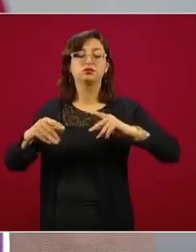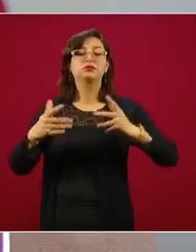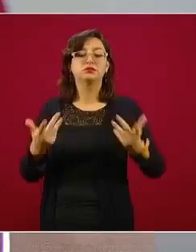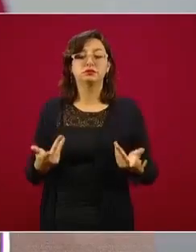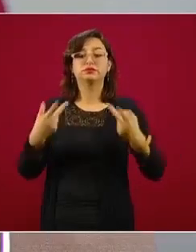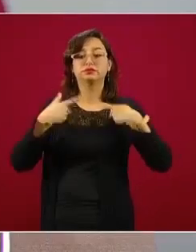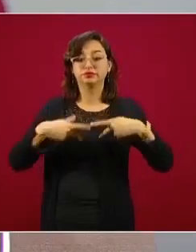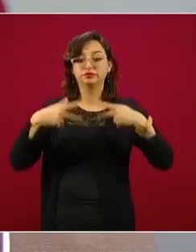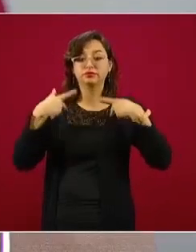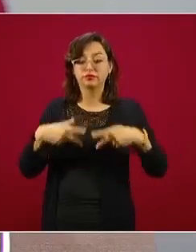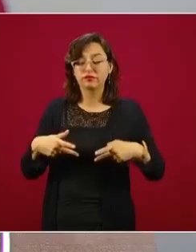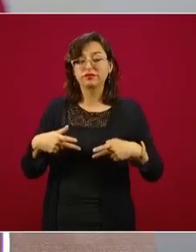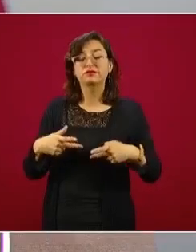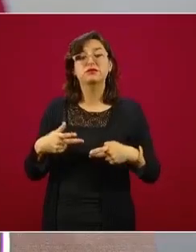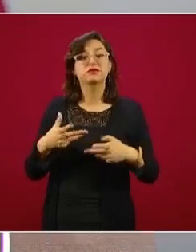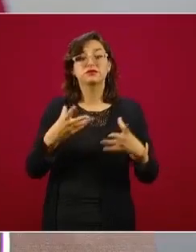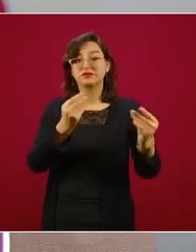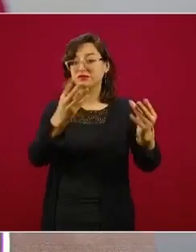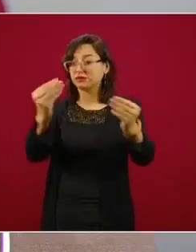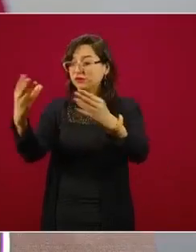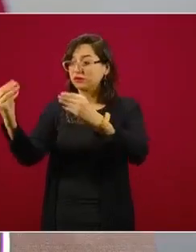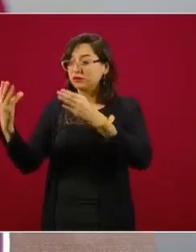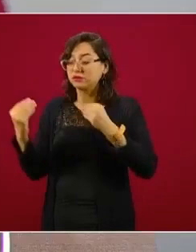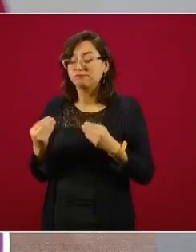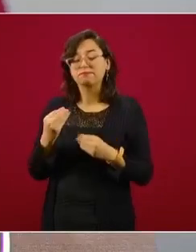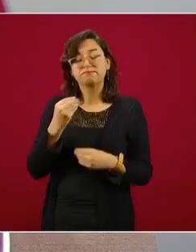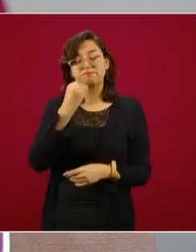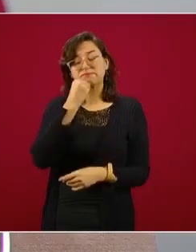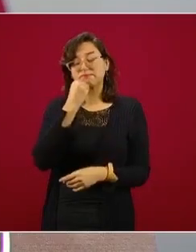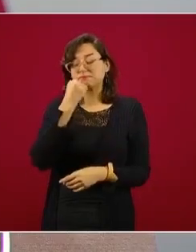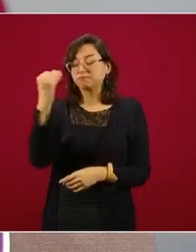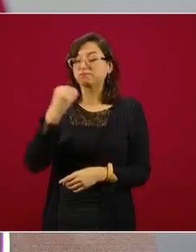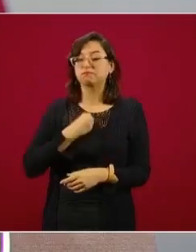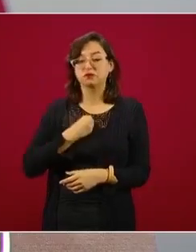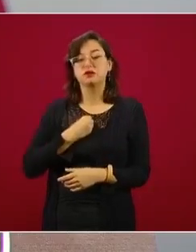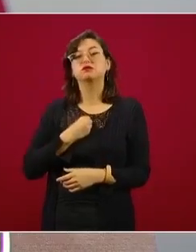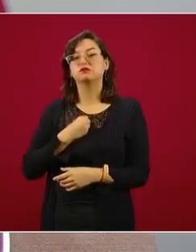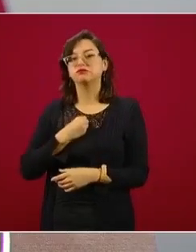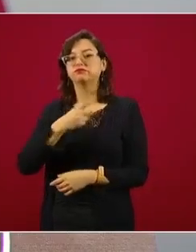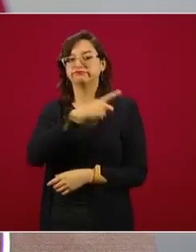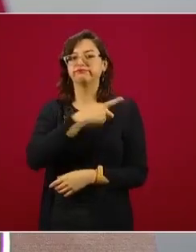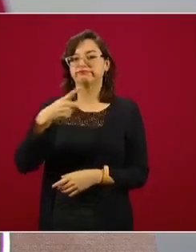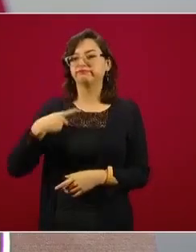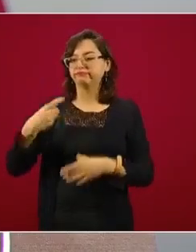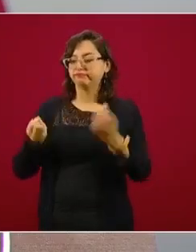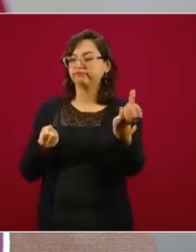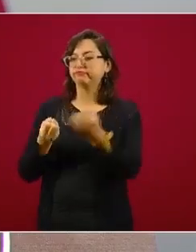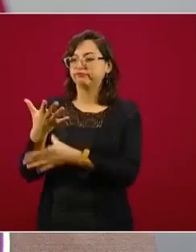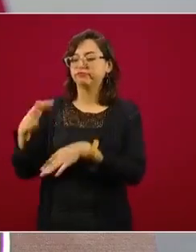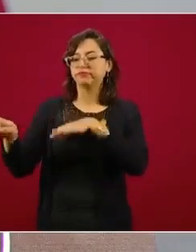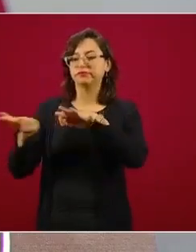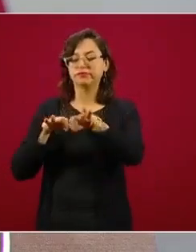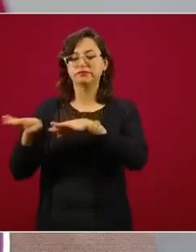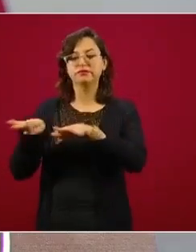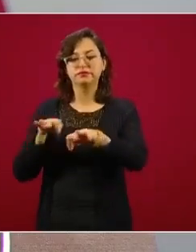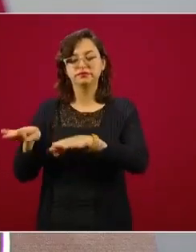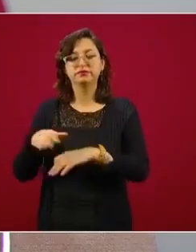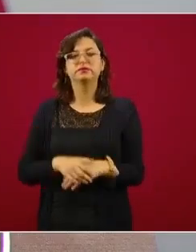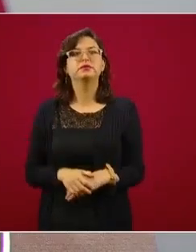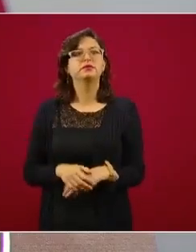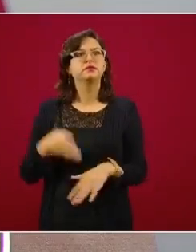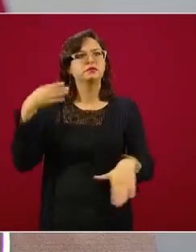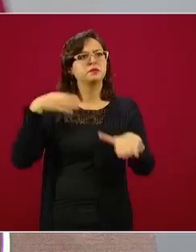personas que hoy tienen que salir a trabajar en actividades sustantivas. El metro ha reducido el número de personas que viajan en